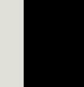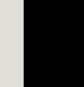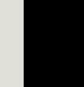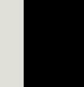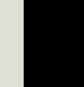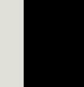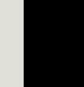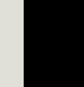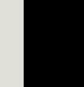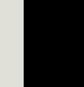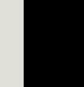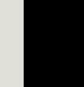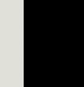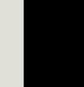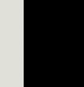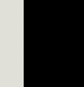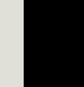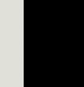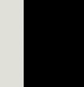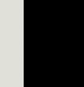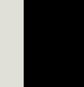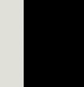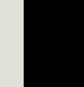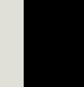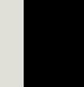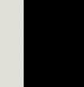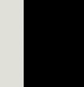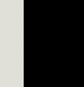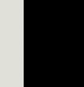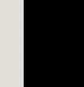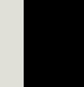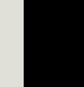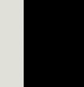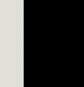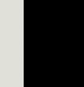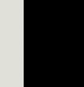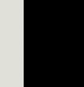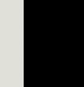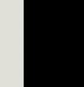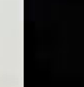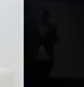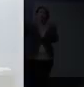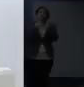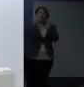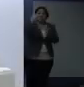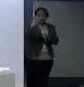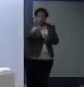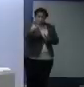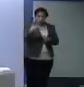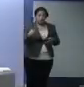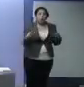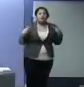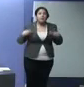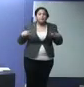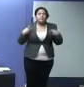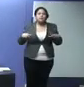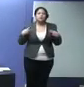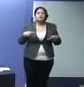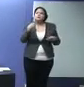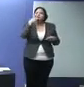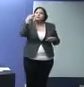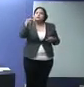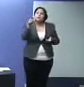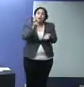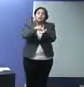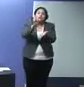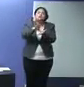de las Personas con Discapacidad, ¿no?, propuesta en el 2008, y ahí se refiere a la discapacidad como: la